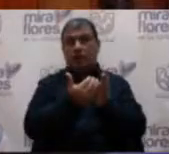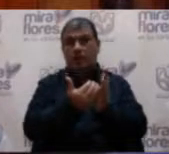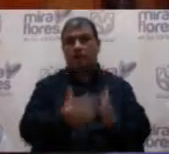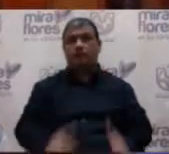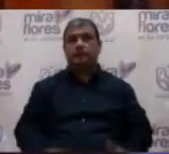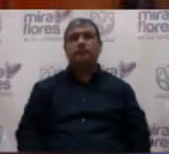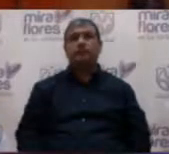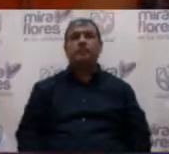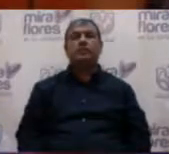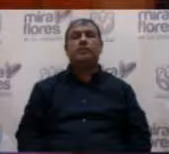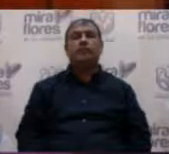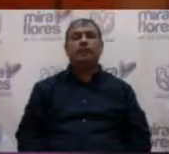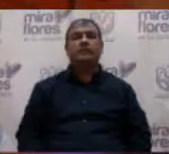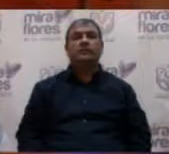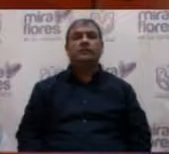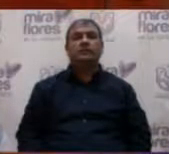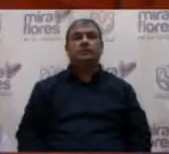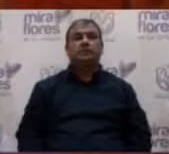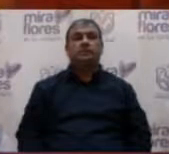favor.